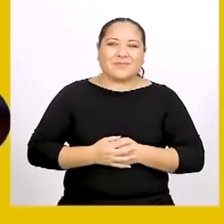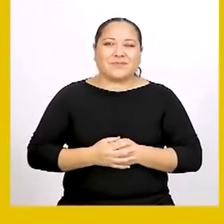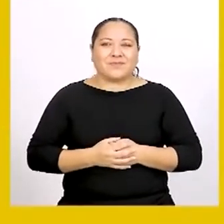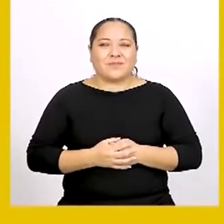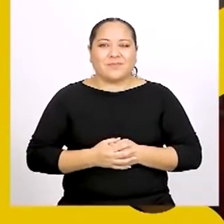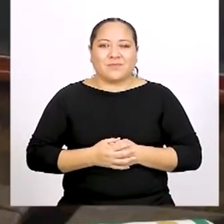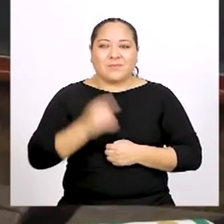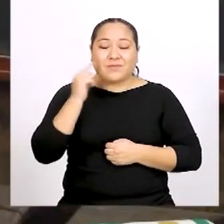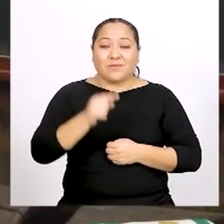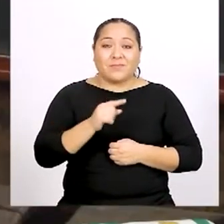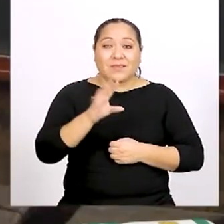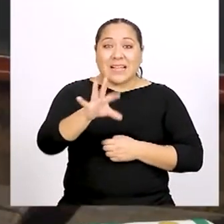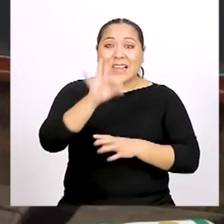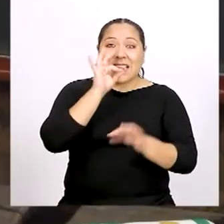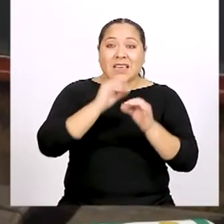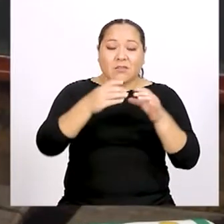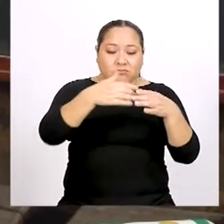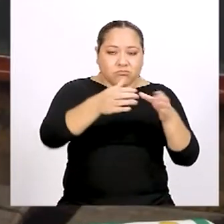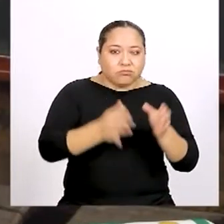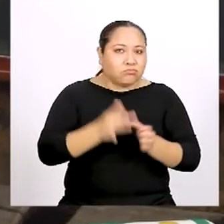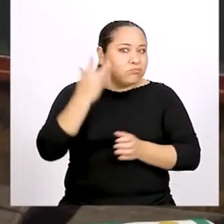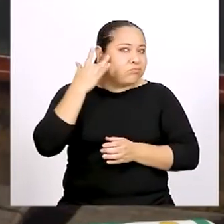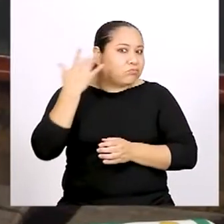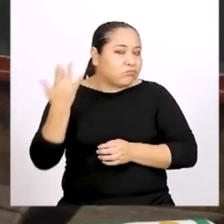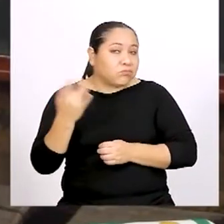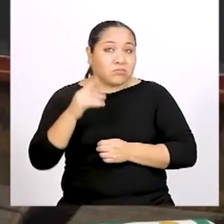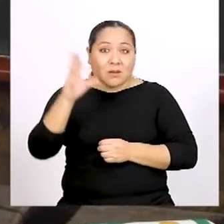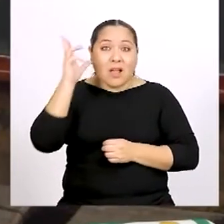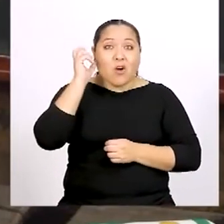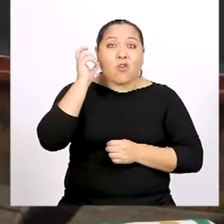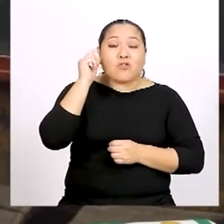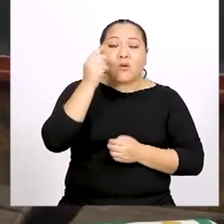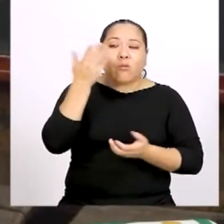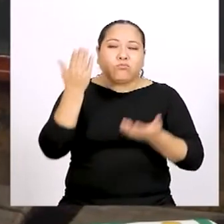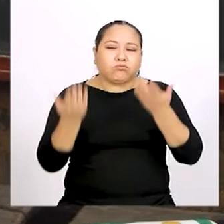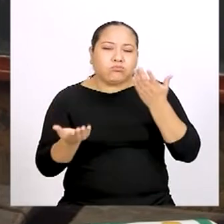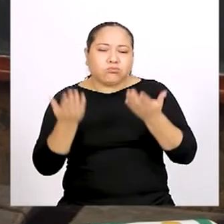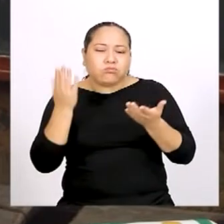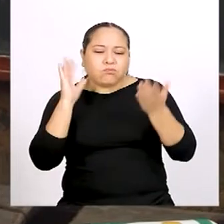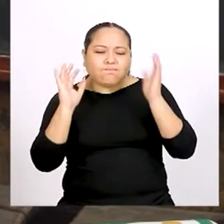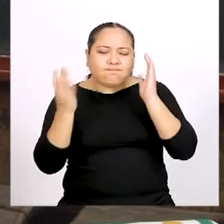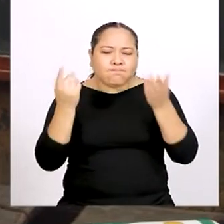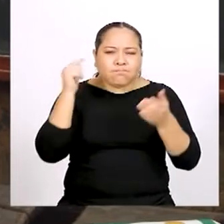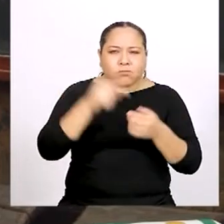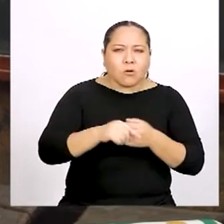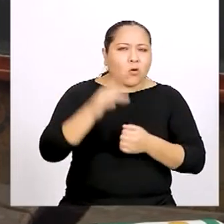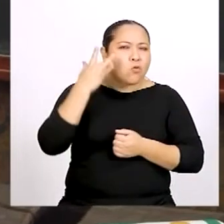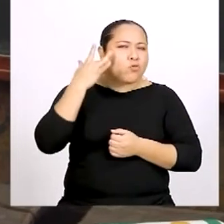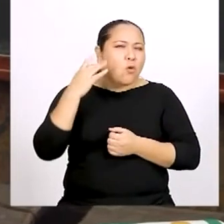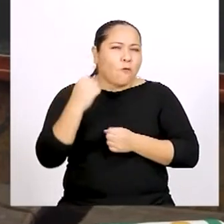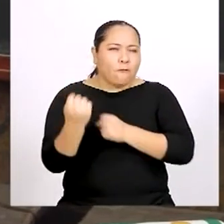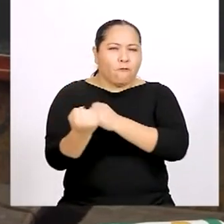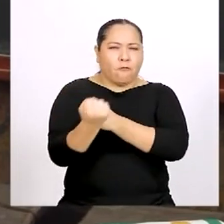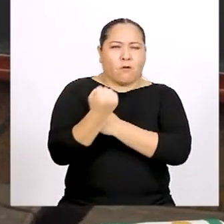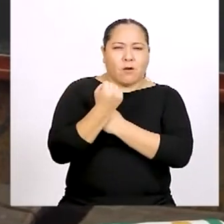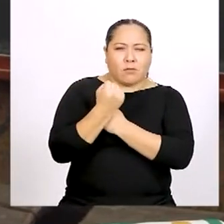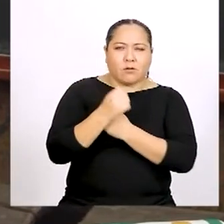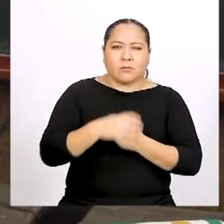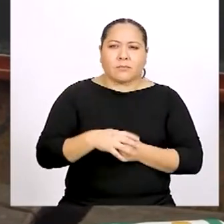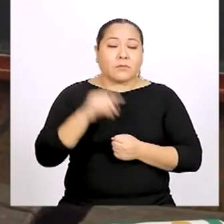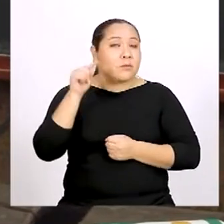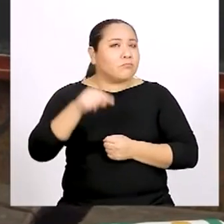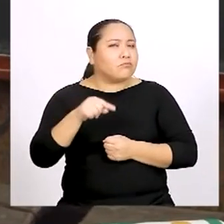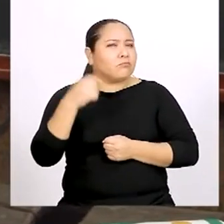buscarlos! Vamos a elegir los tambores por su sonido. Escuchamos y comparamos los sonidos. ¿Cuál suena más